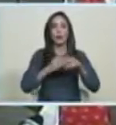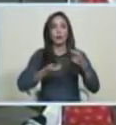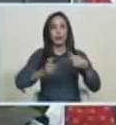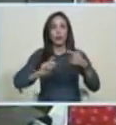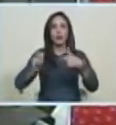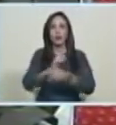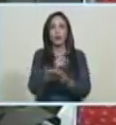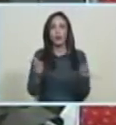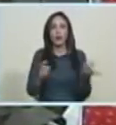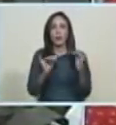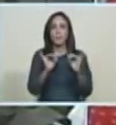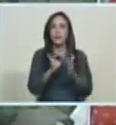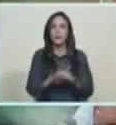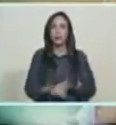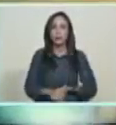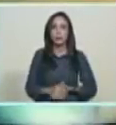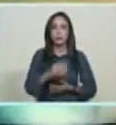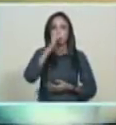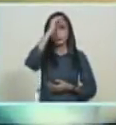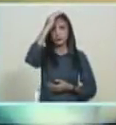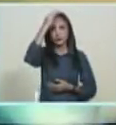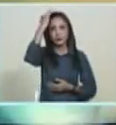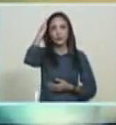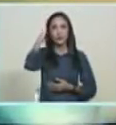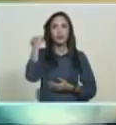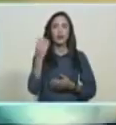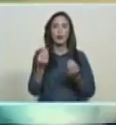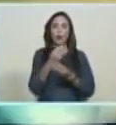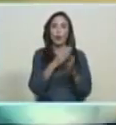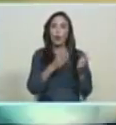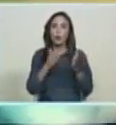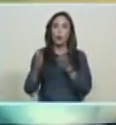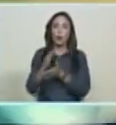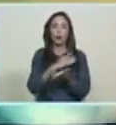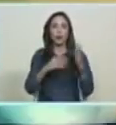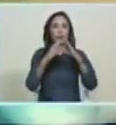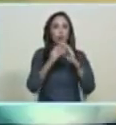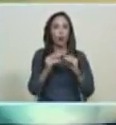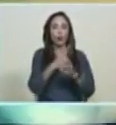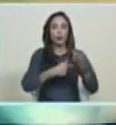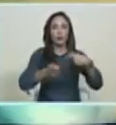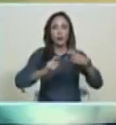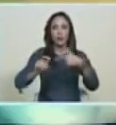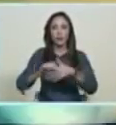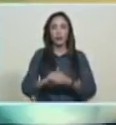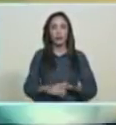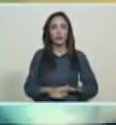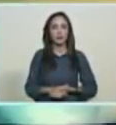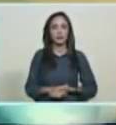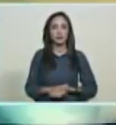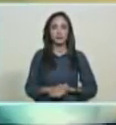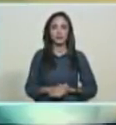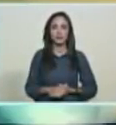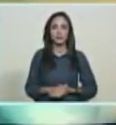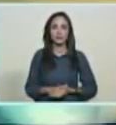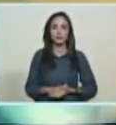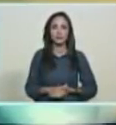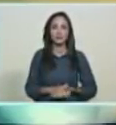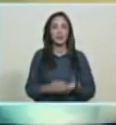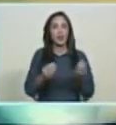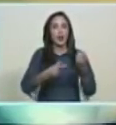Comercio Interior que permita organizar todas las redes de distribución,